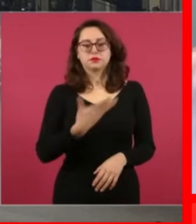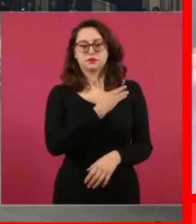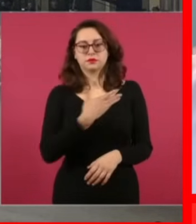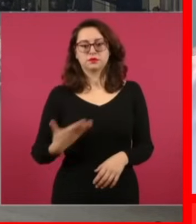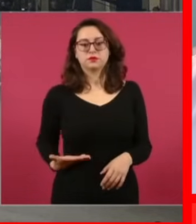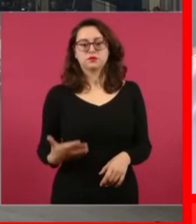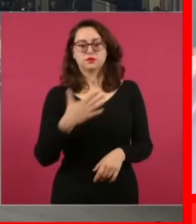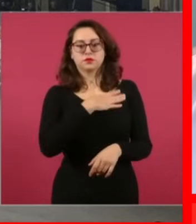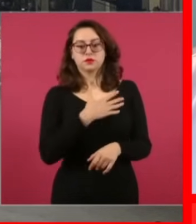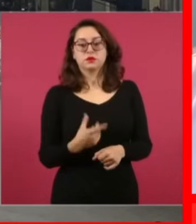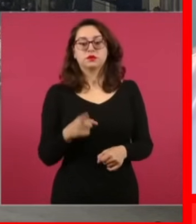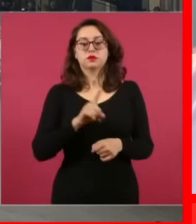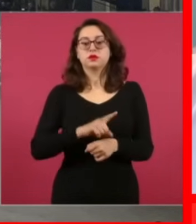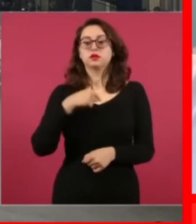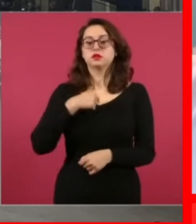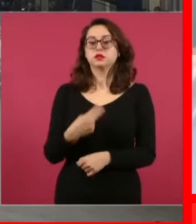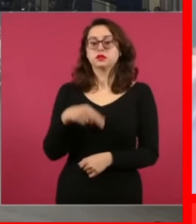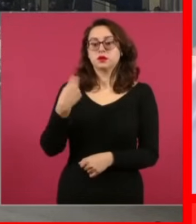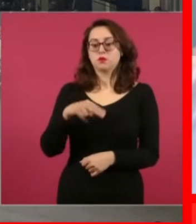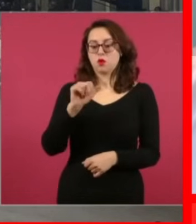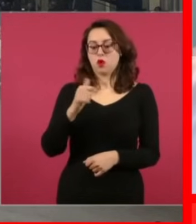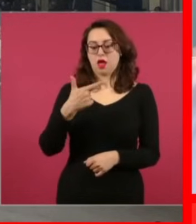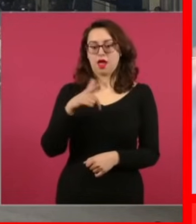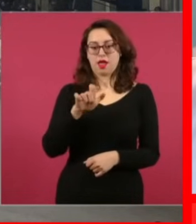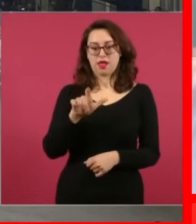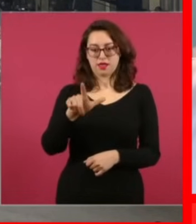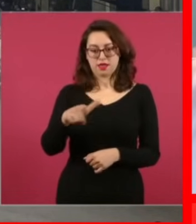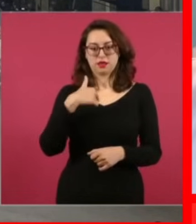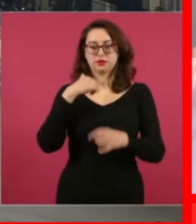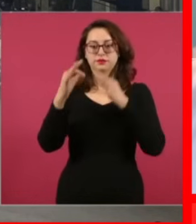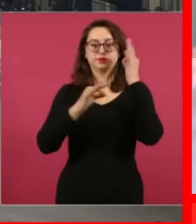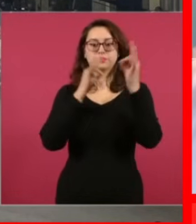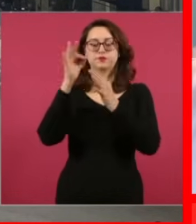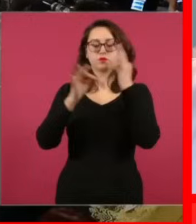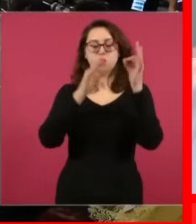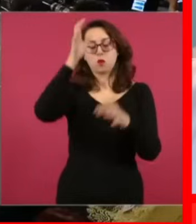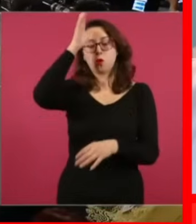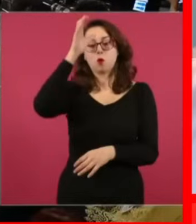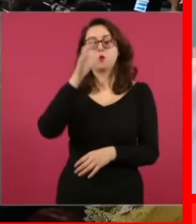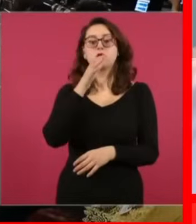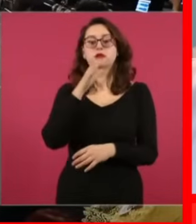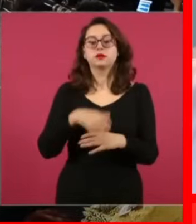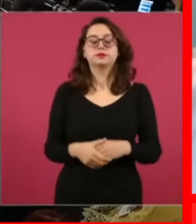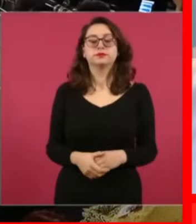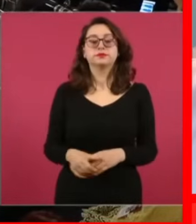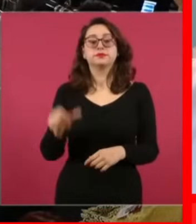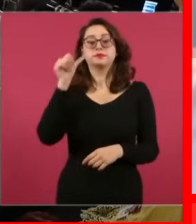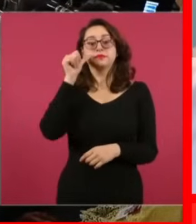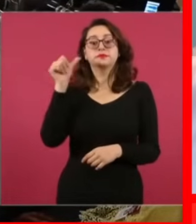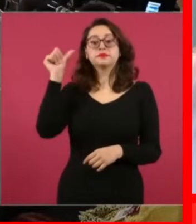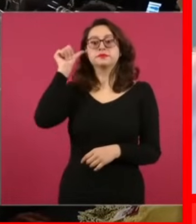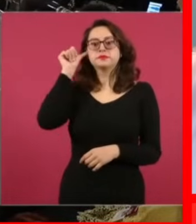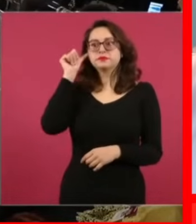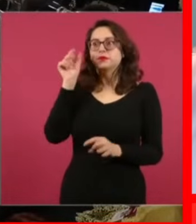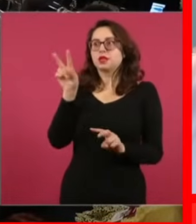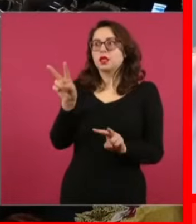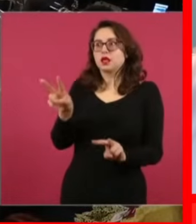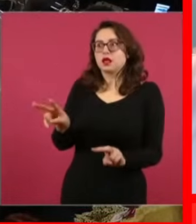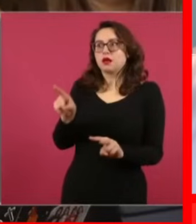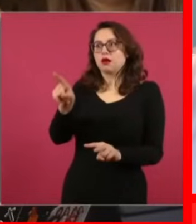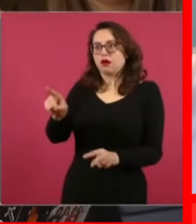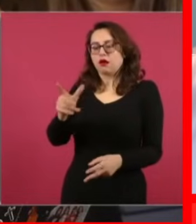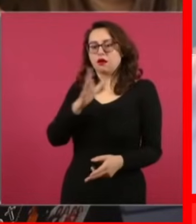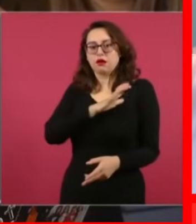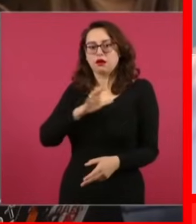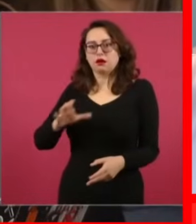Molina, Datiempo.tv, medio digital de Coahuila. Preguntarle, presidente, después de lo que vivimos ayer, si nos podría comentar